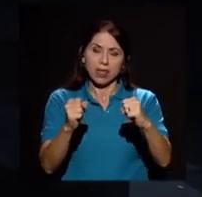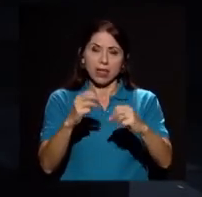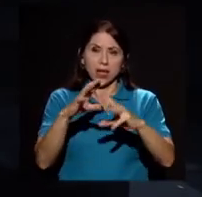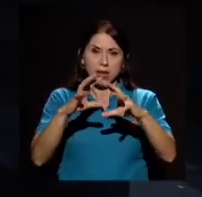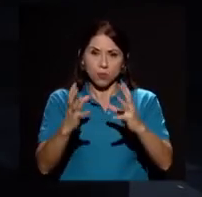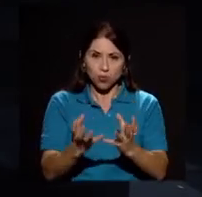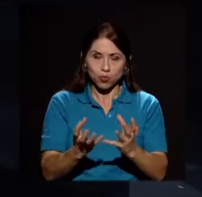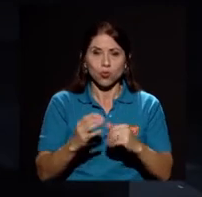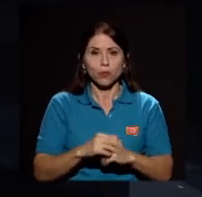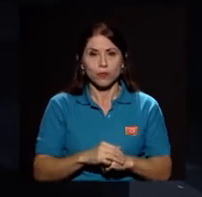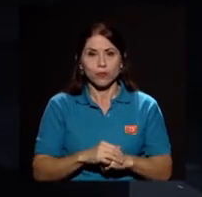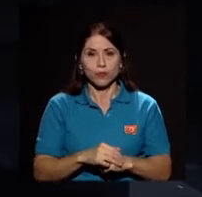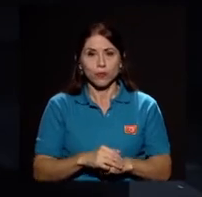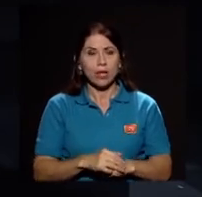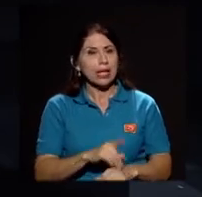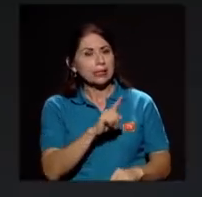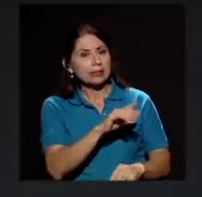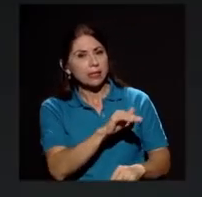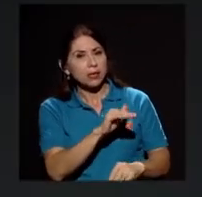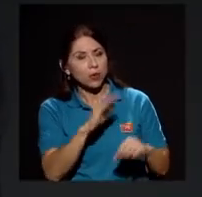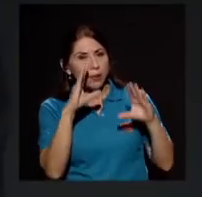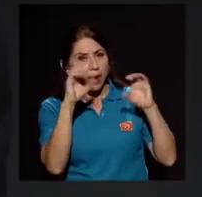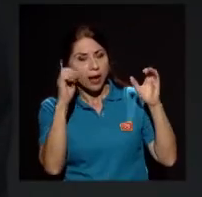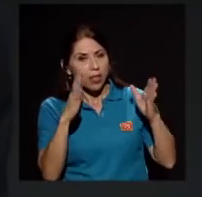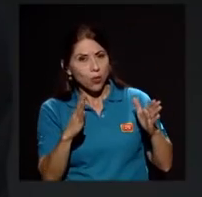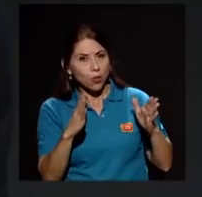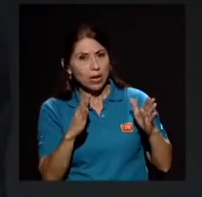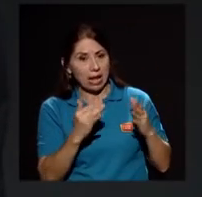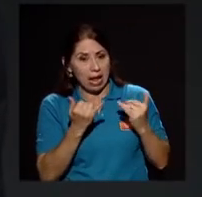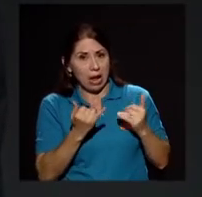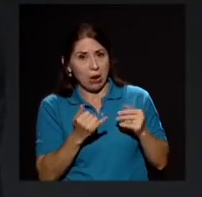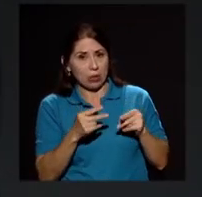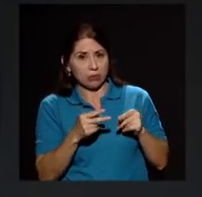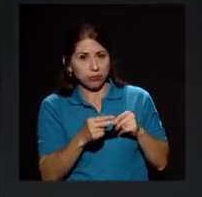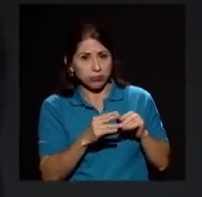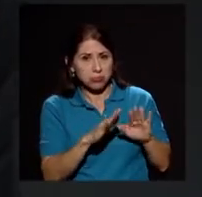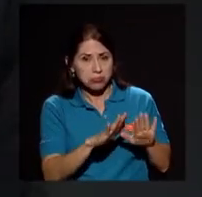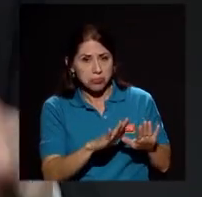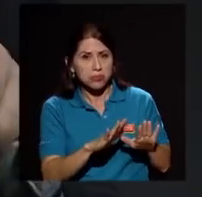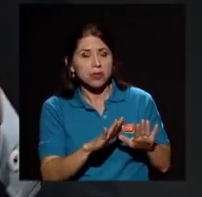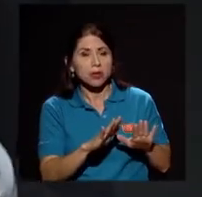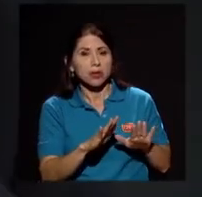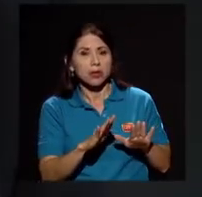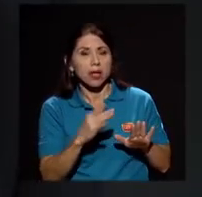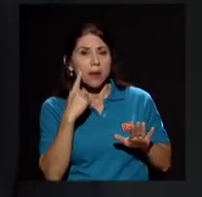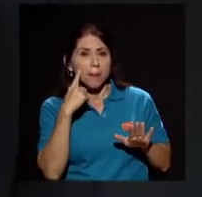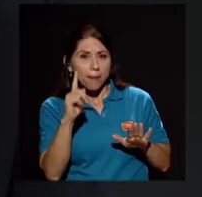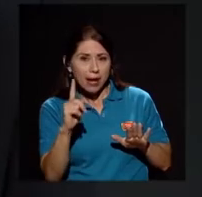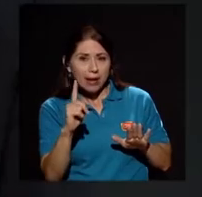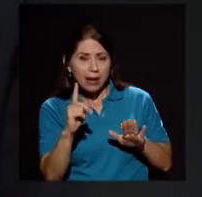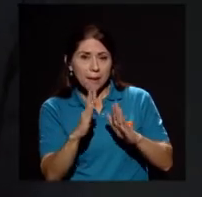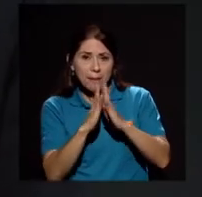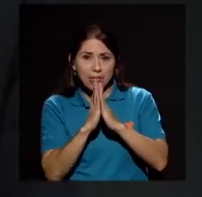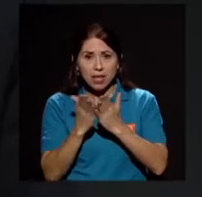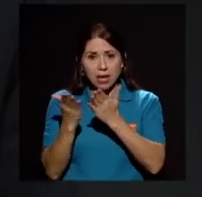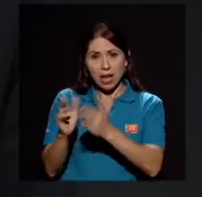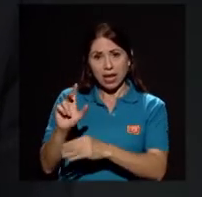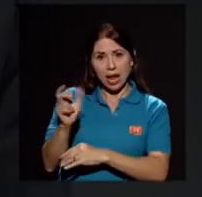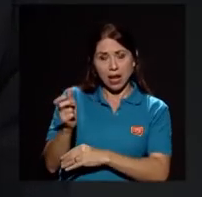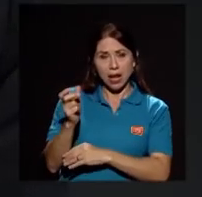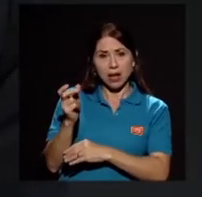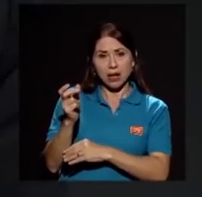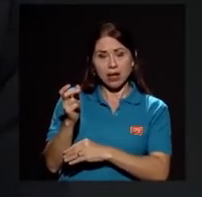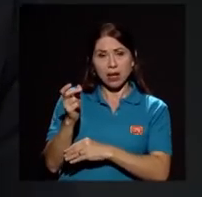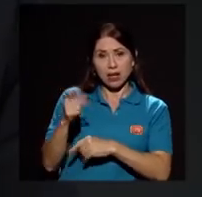en lo que se refiere el embajador y luego introducir en este punto para pedirle al canal que nos